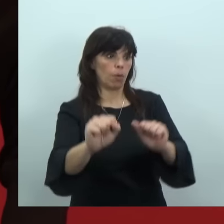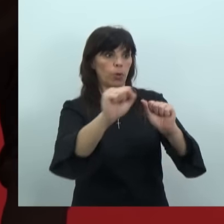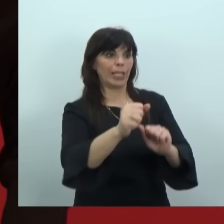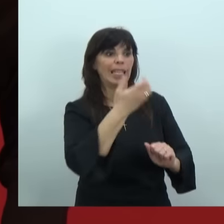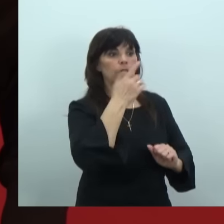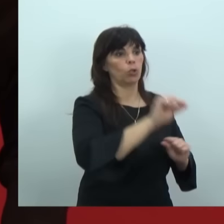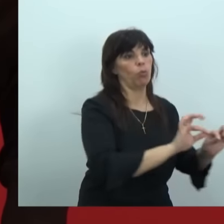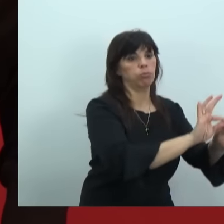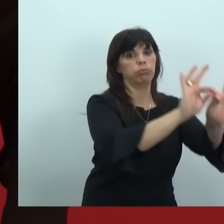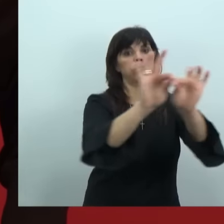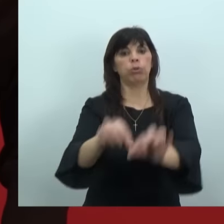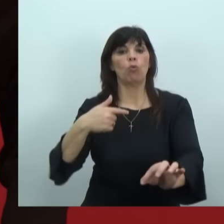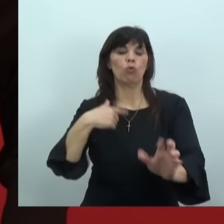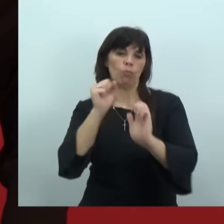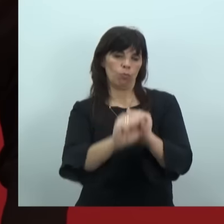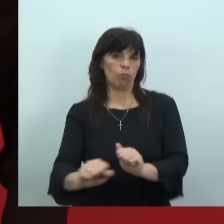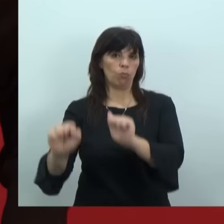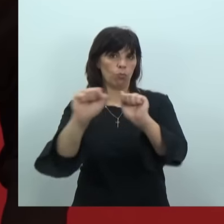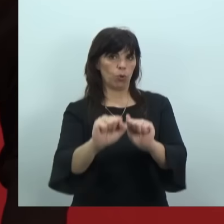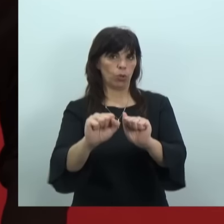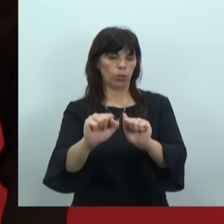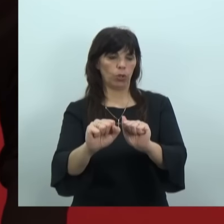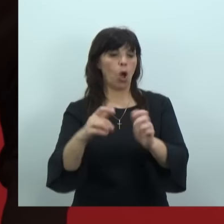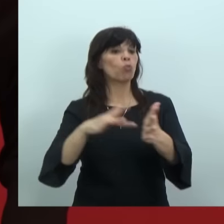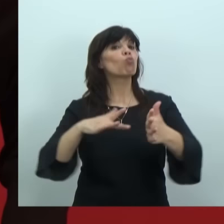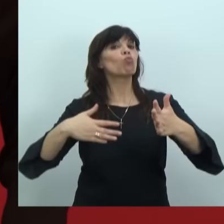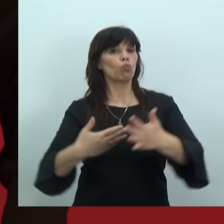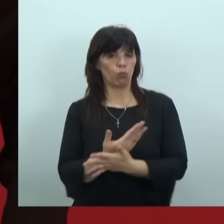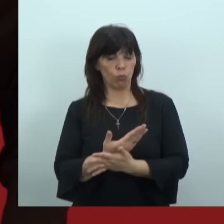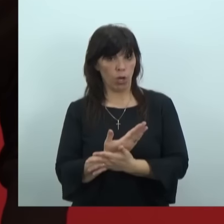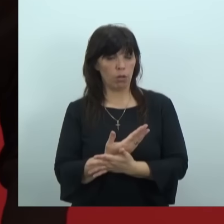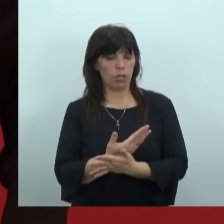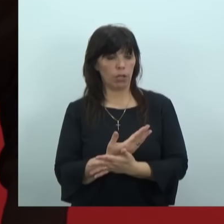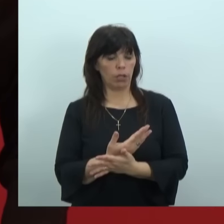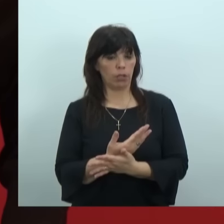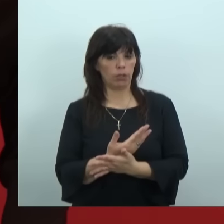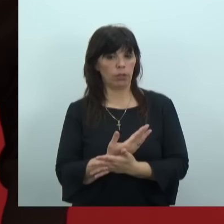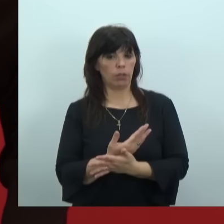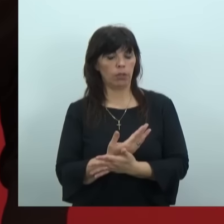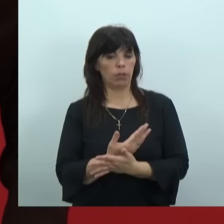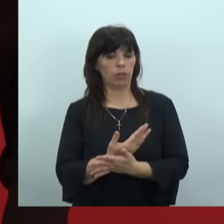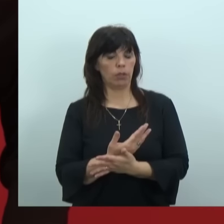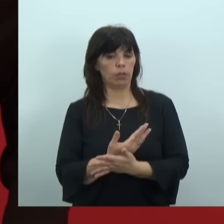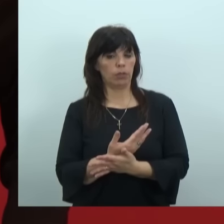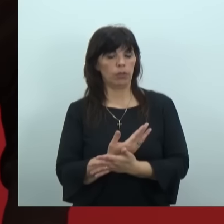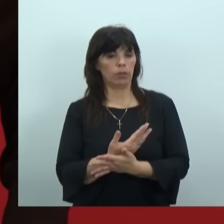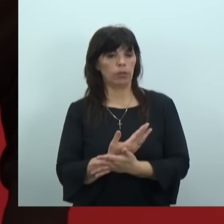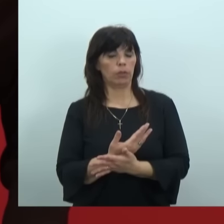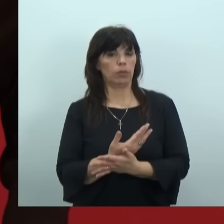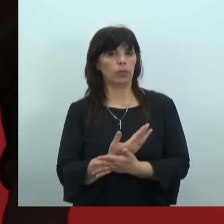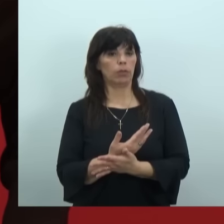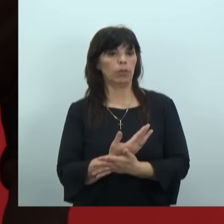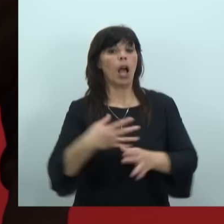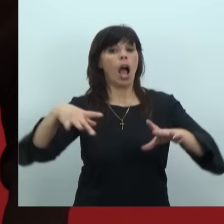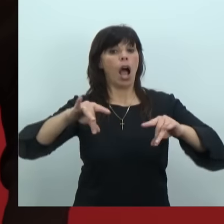vayas. Dice, y llegará el día que te traeré de nuevo y de regreso a